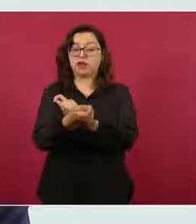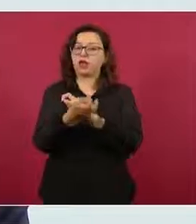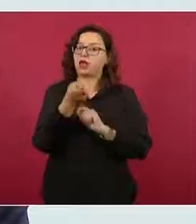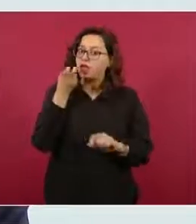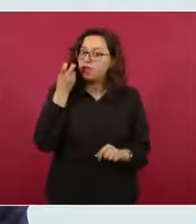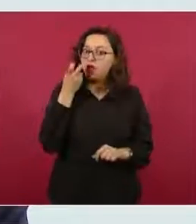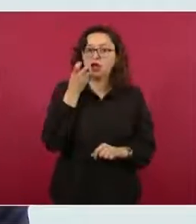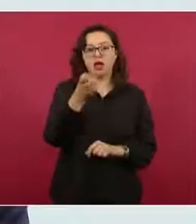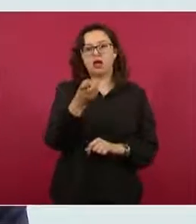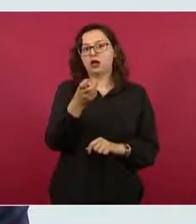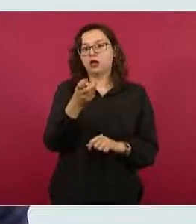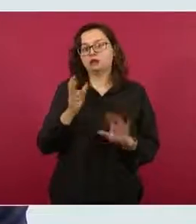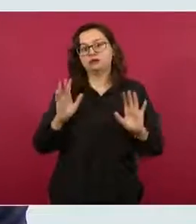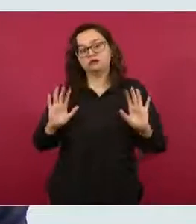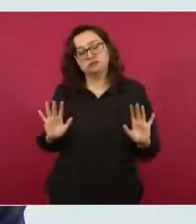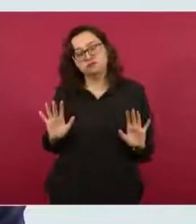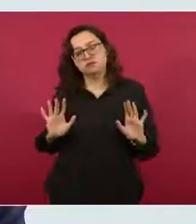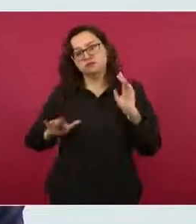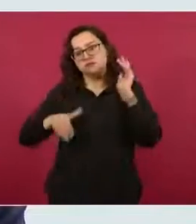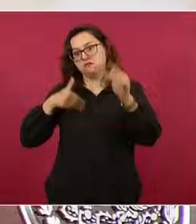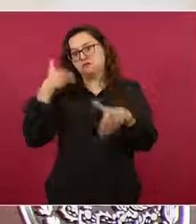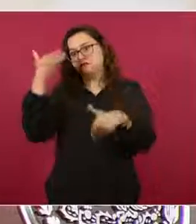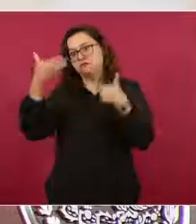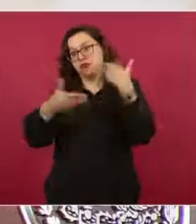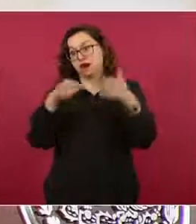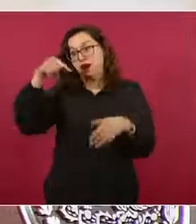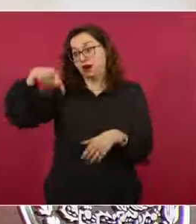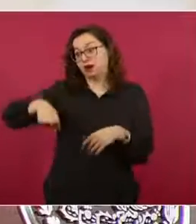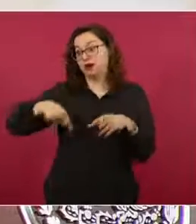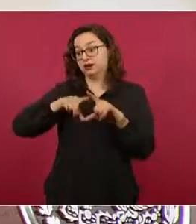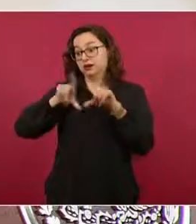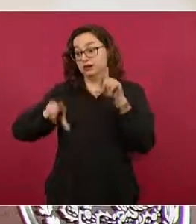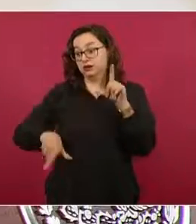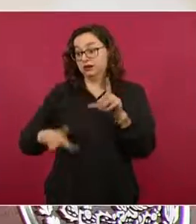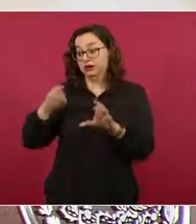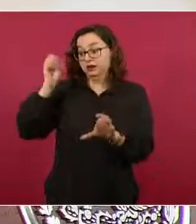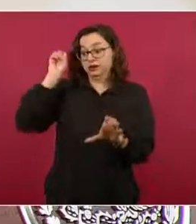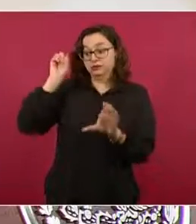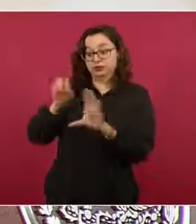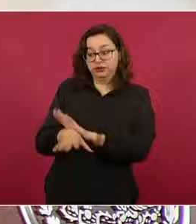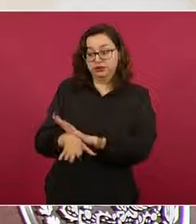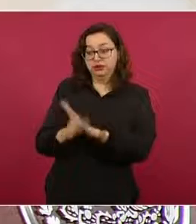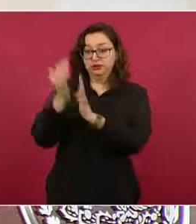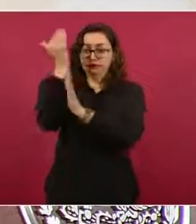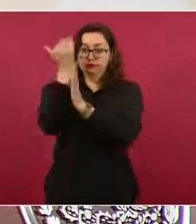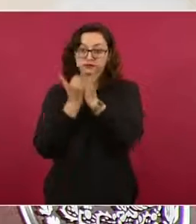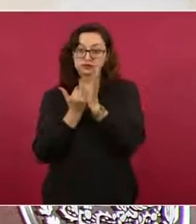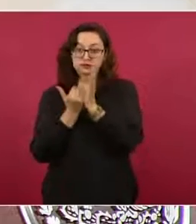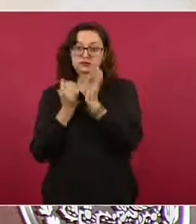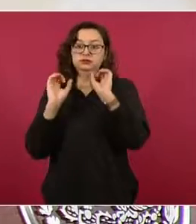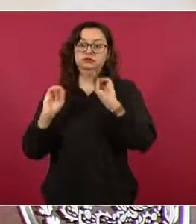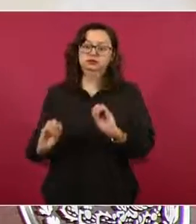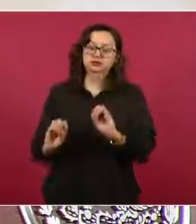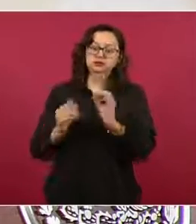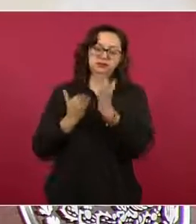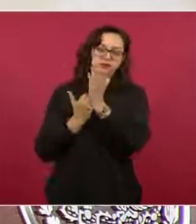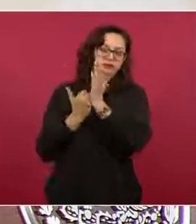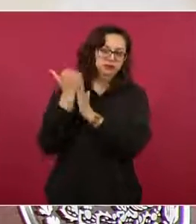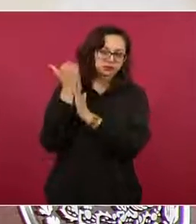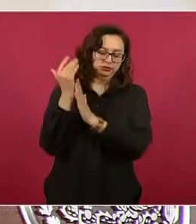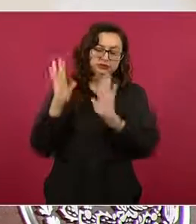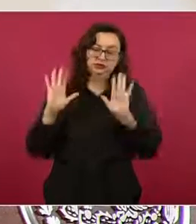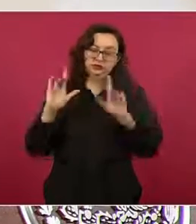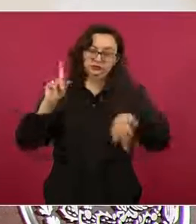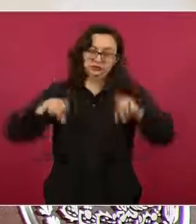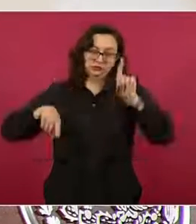ellos determinan cuánto dinero va a llegar en pesos acá a México y no corren ningún